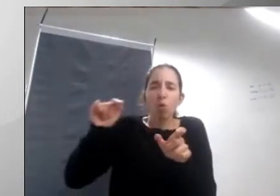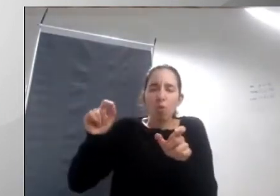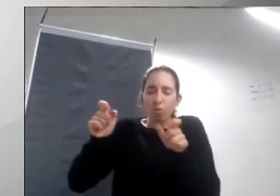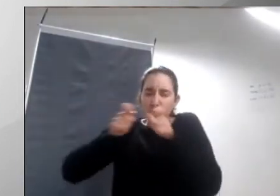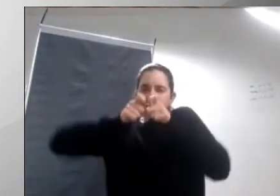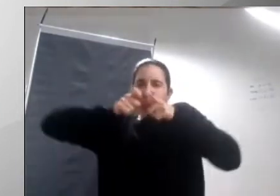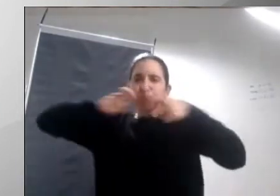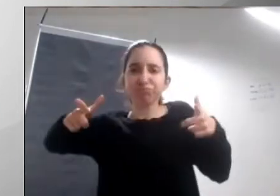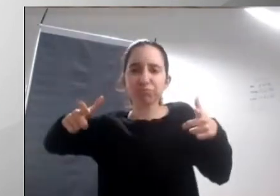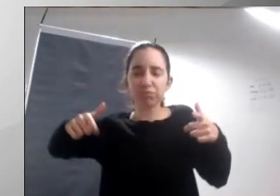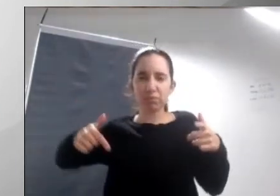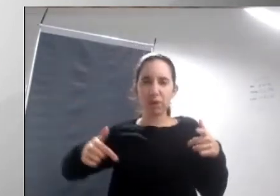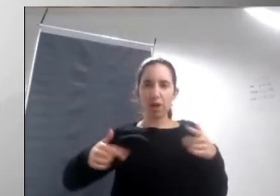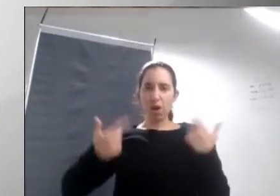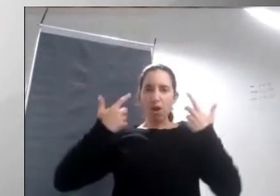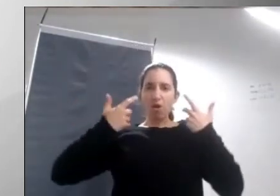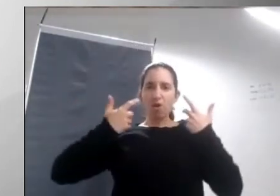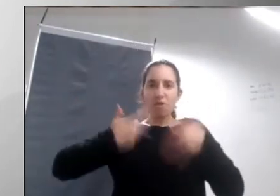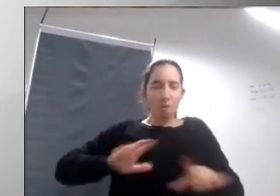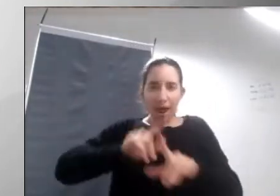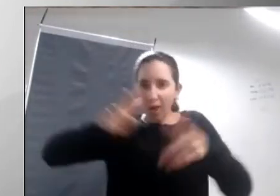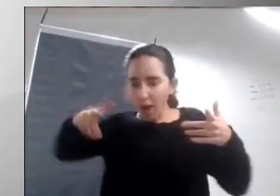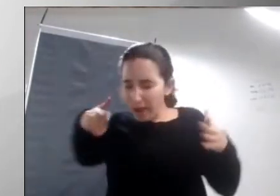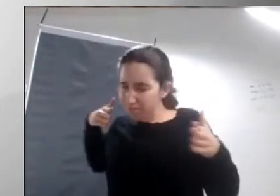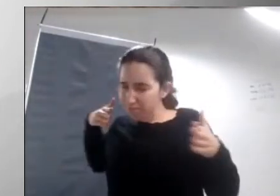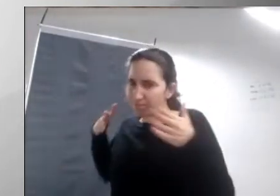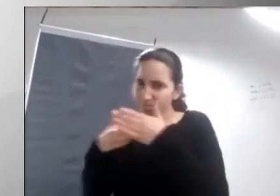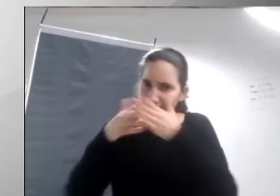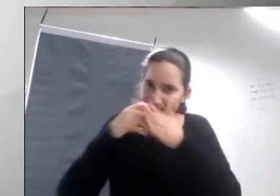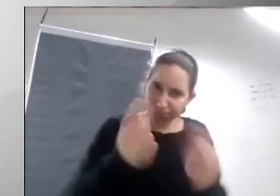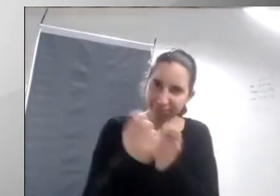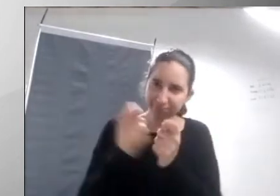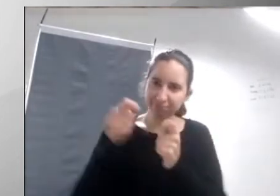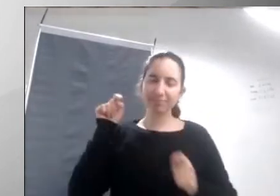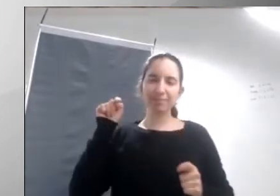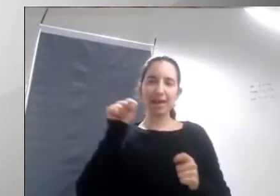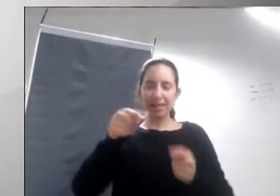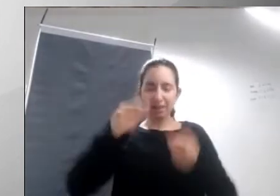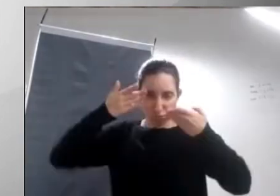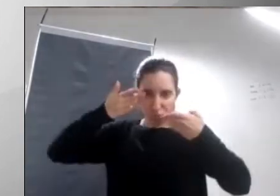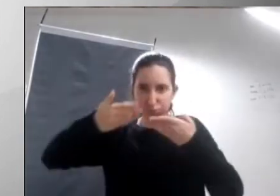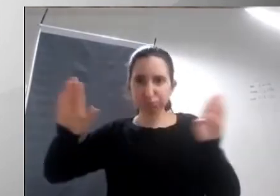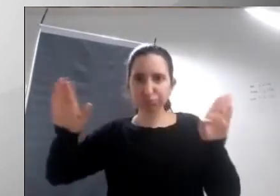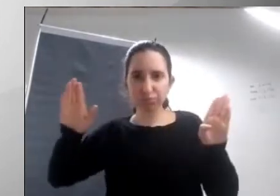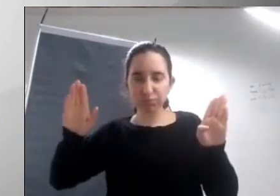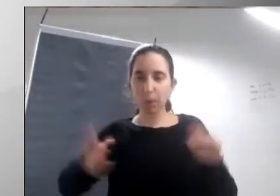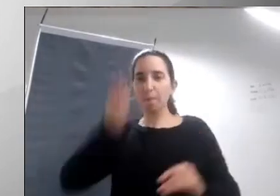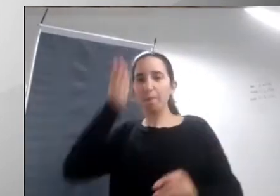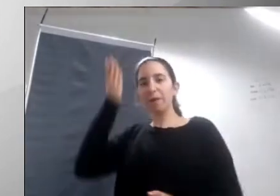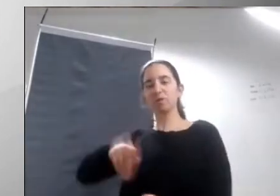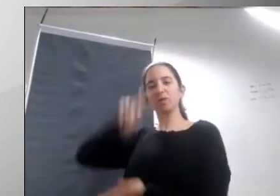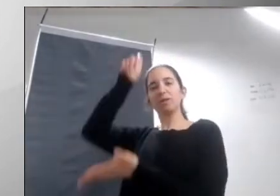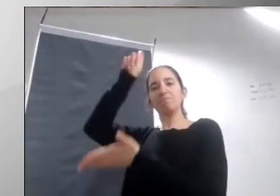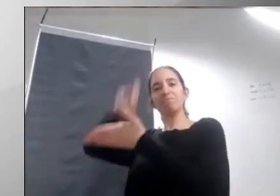la normalidad es justamente, eso es lo que llama Roberto Espósito la normatividad. La